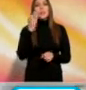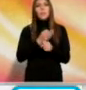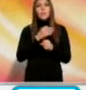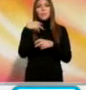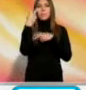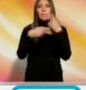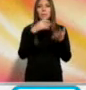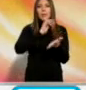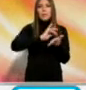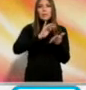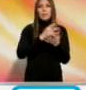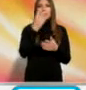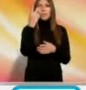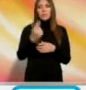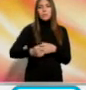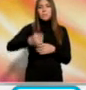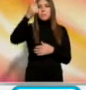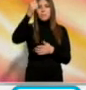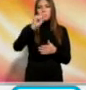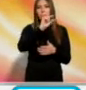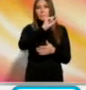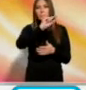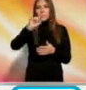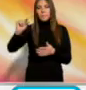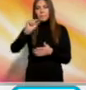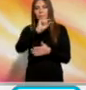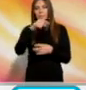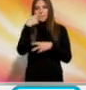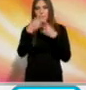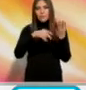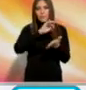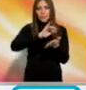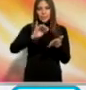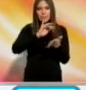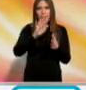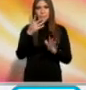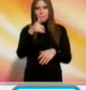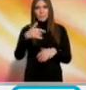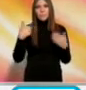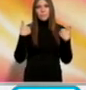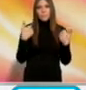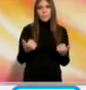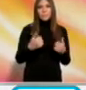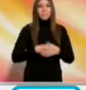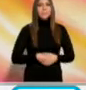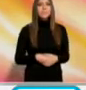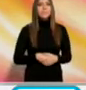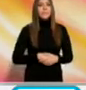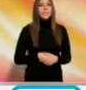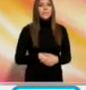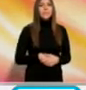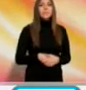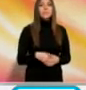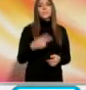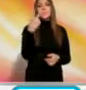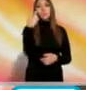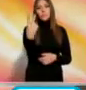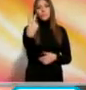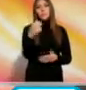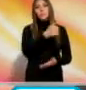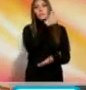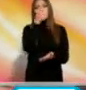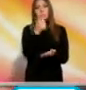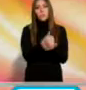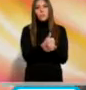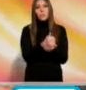si leemos los 2 primeros fragmentos A ver, de sí, a ver. Ciudades claro. Invisibles. Ilústranos con esto. 2 ciudades que